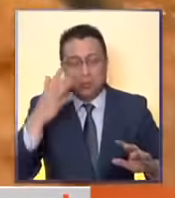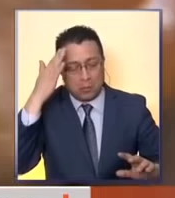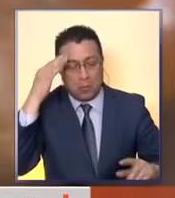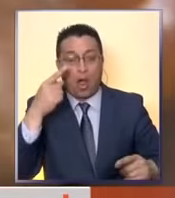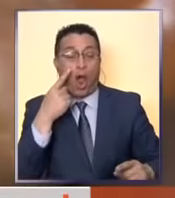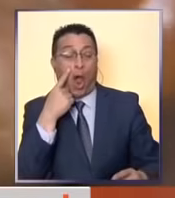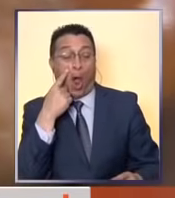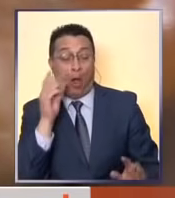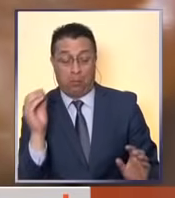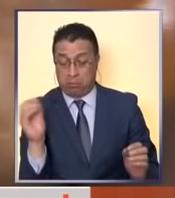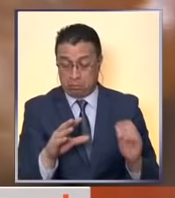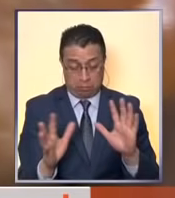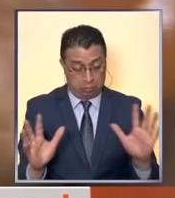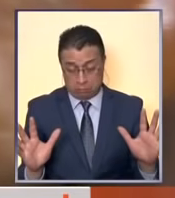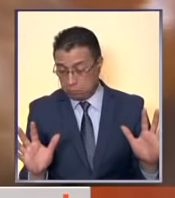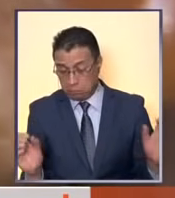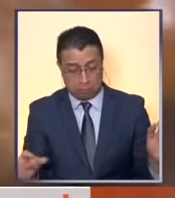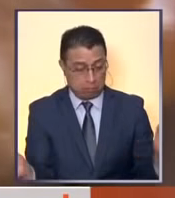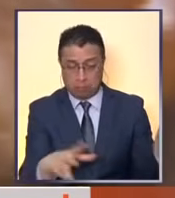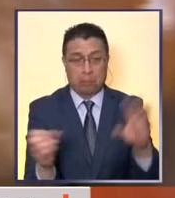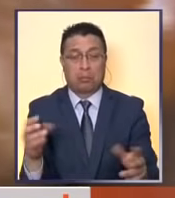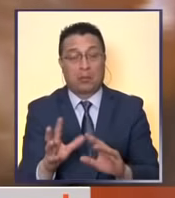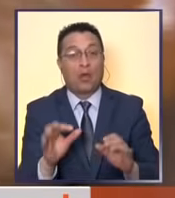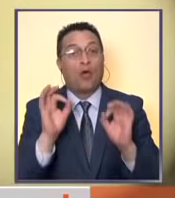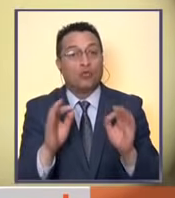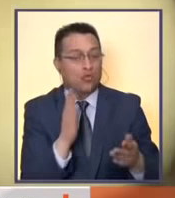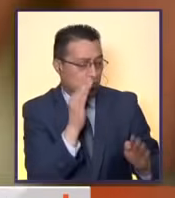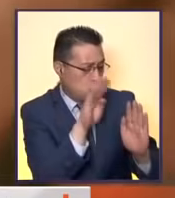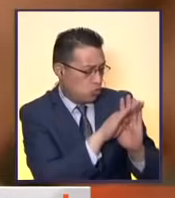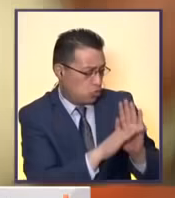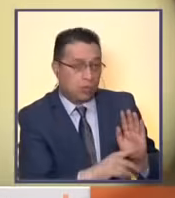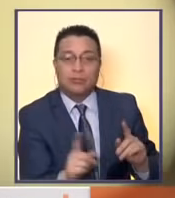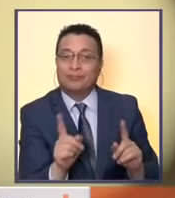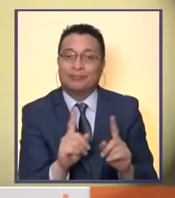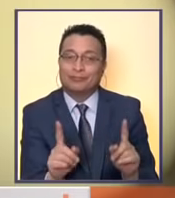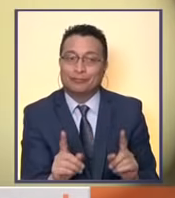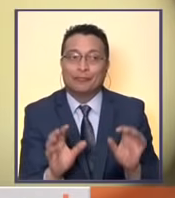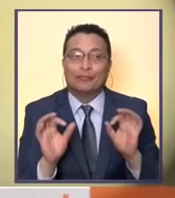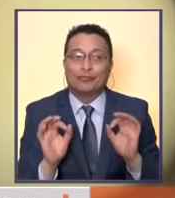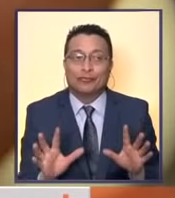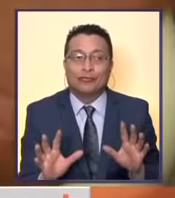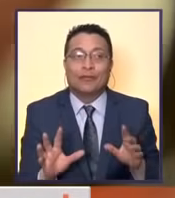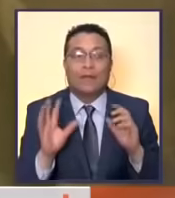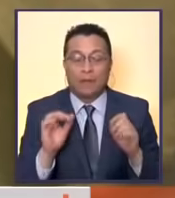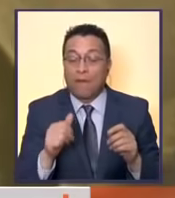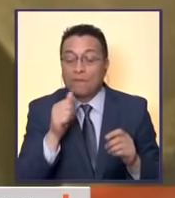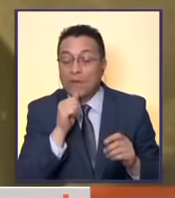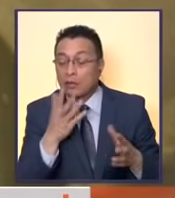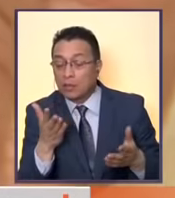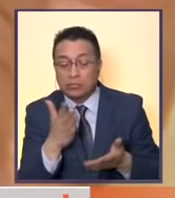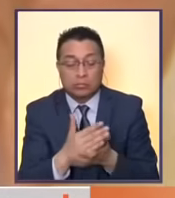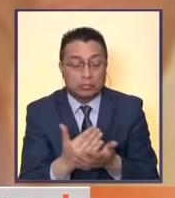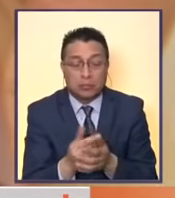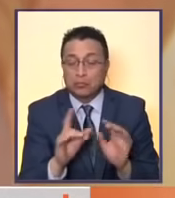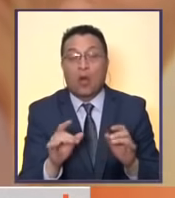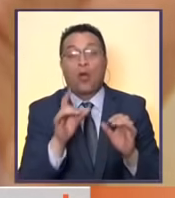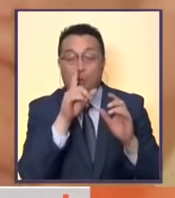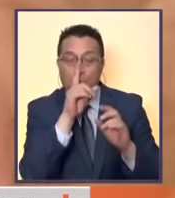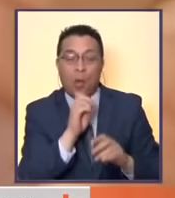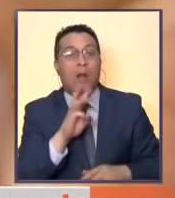es al ojo y al tacto. Solo así saben si están haciendo lo correcto, si no están faltando al legado de su